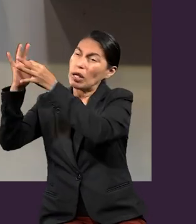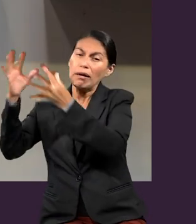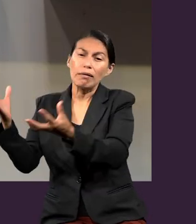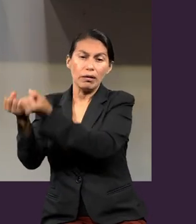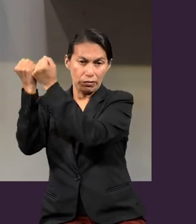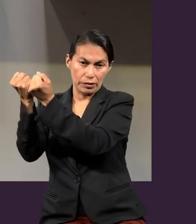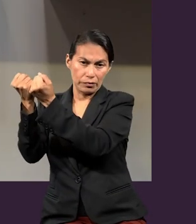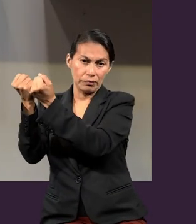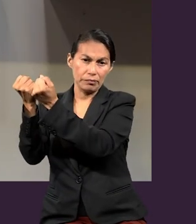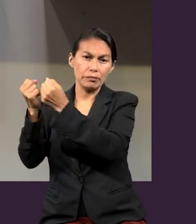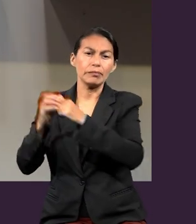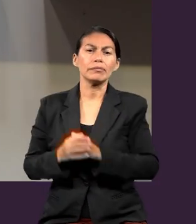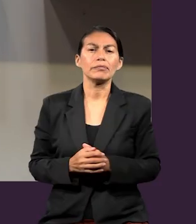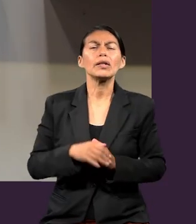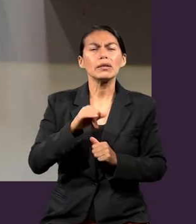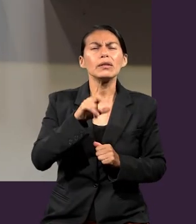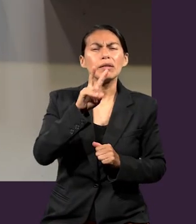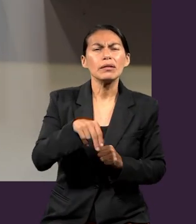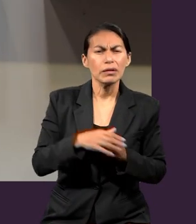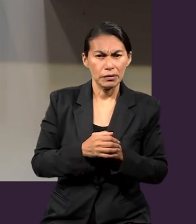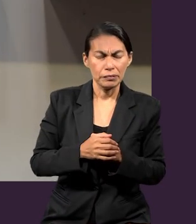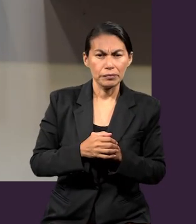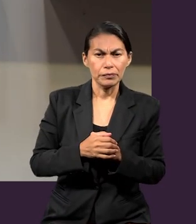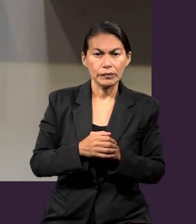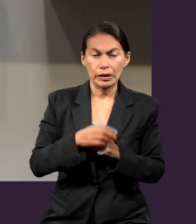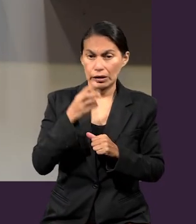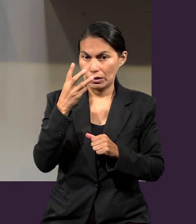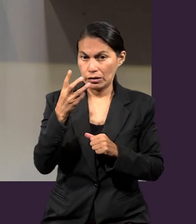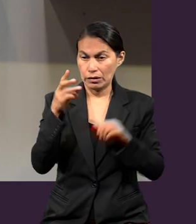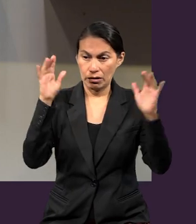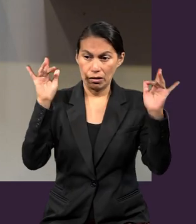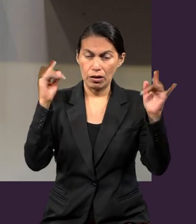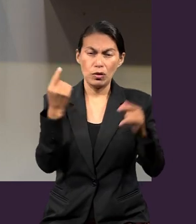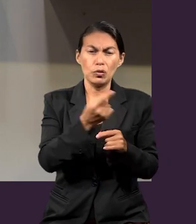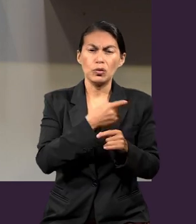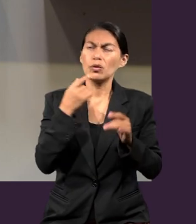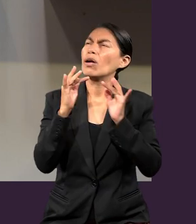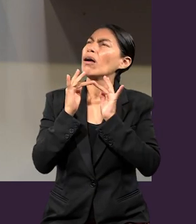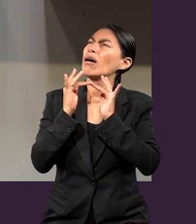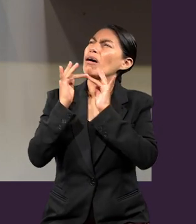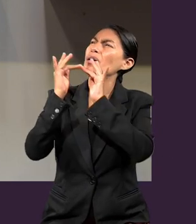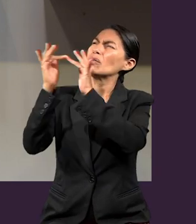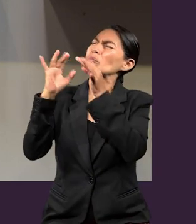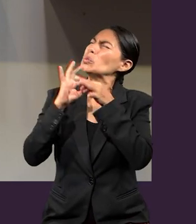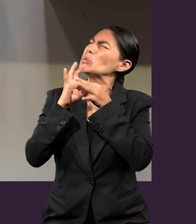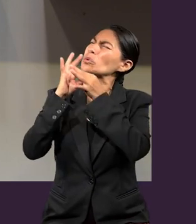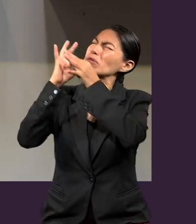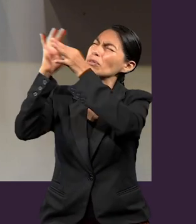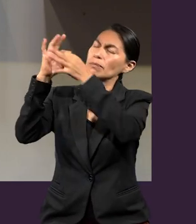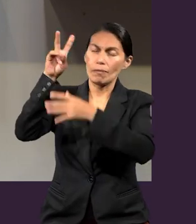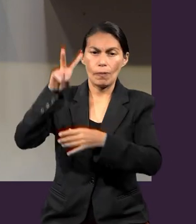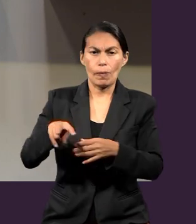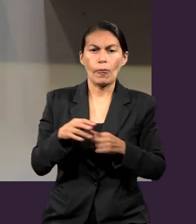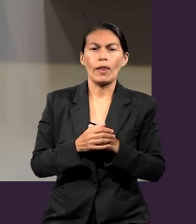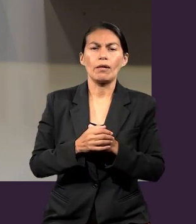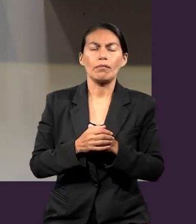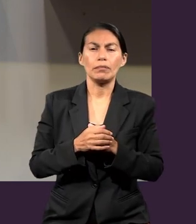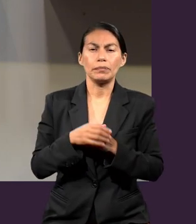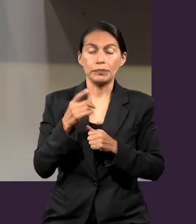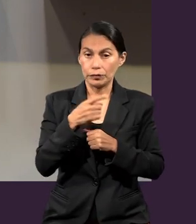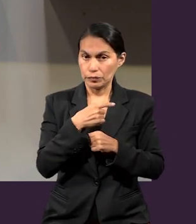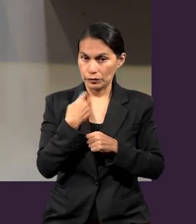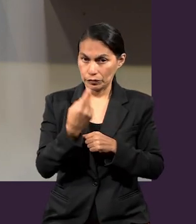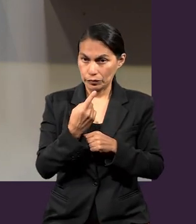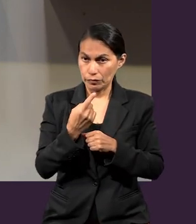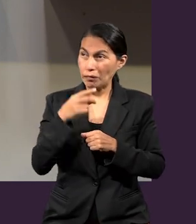muy cierto, Keila, lo que estás diciendo acerca de los tres ángeles, porque el mensaje es podernos conectar con la verdad. Porque si